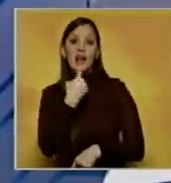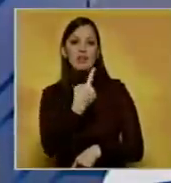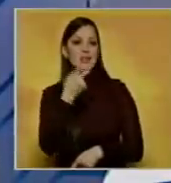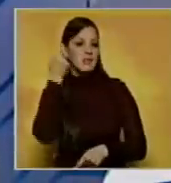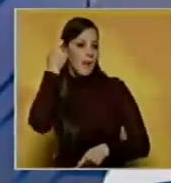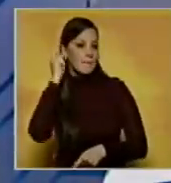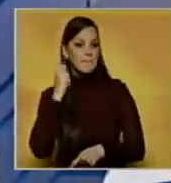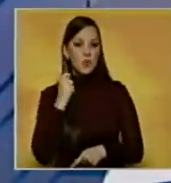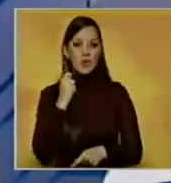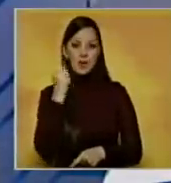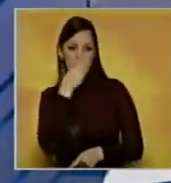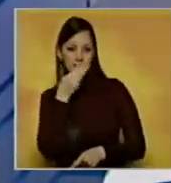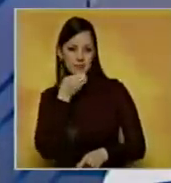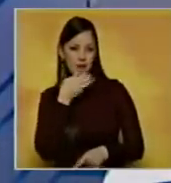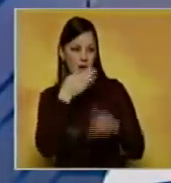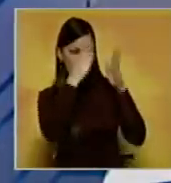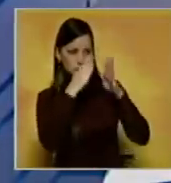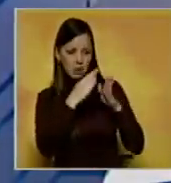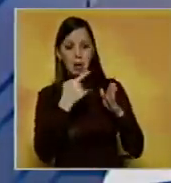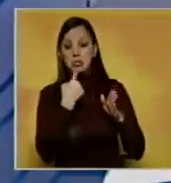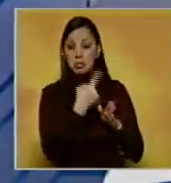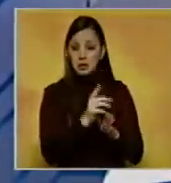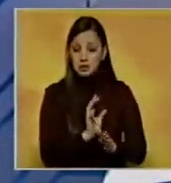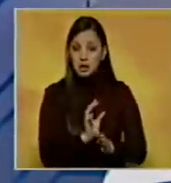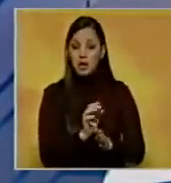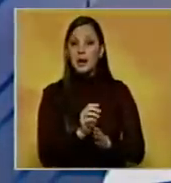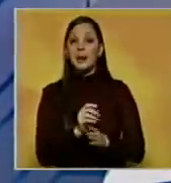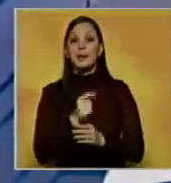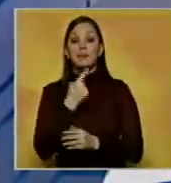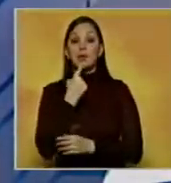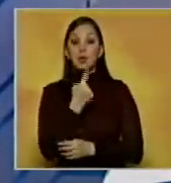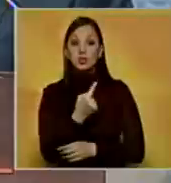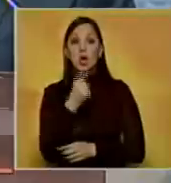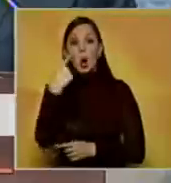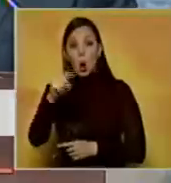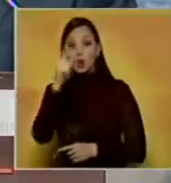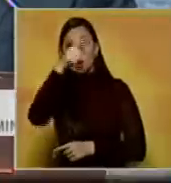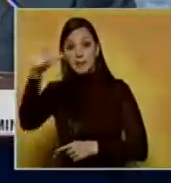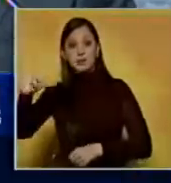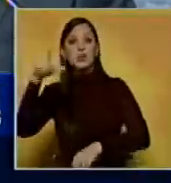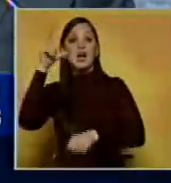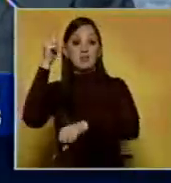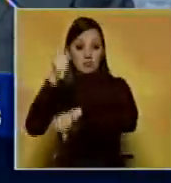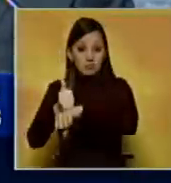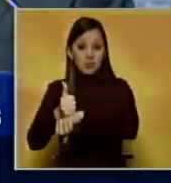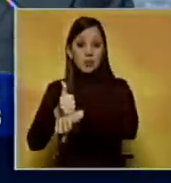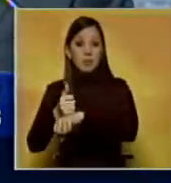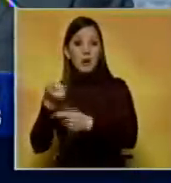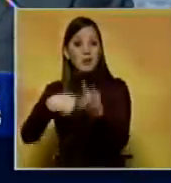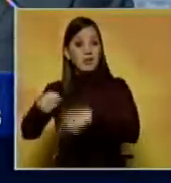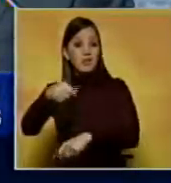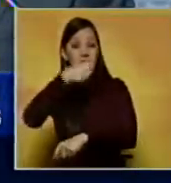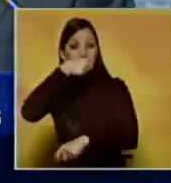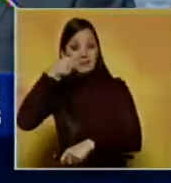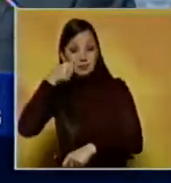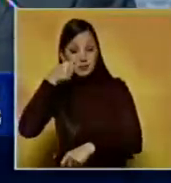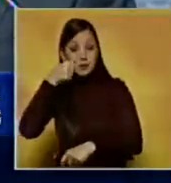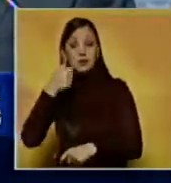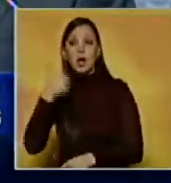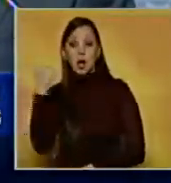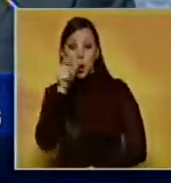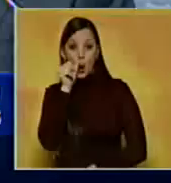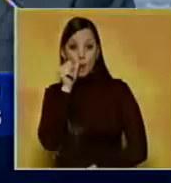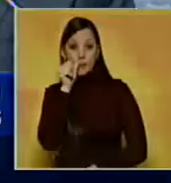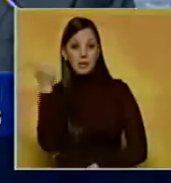Barbie y de otros 12 capos vinculados con el crimen organizado el director en jefe de la agencia de investigación criminal de la procuraduría